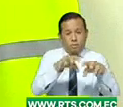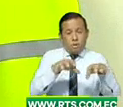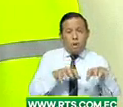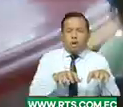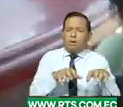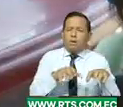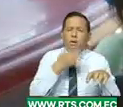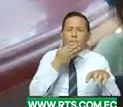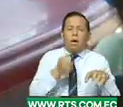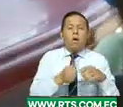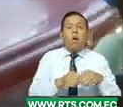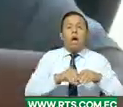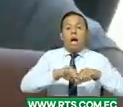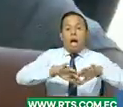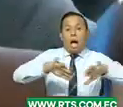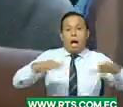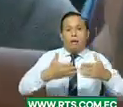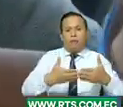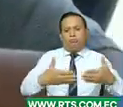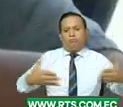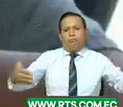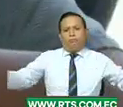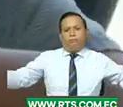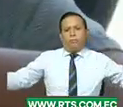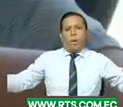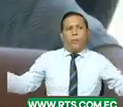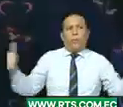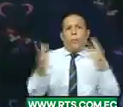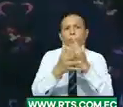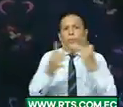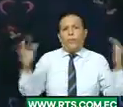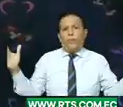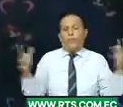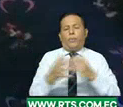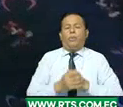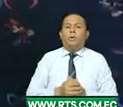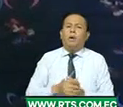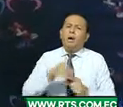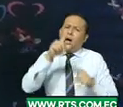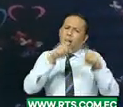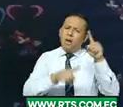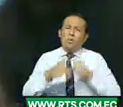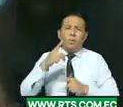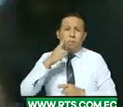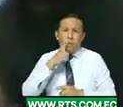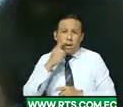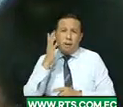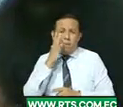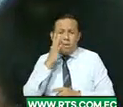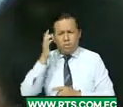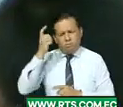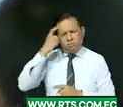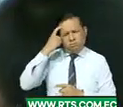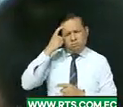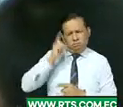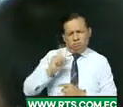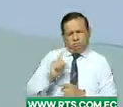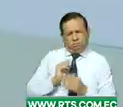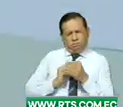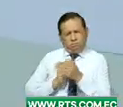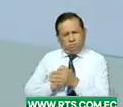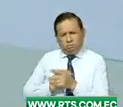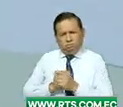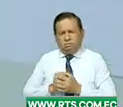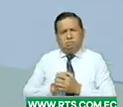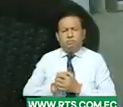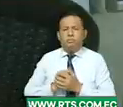Frente a esto, los padres de familia también tienen opiniones divididas, pues aparte del temor por el COVID-19, los distintos gastos en educación también